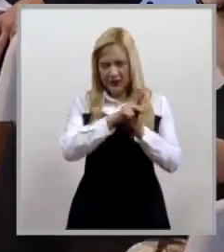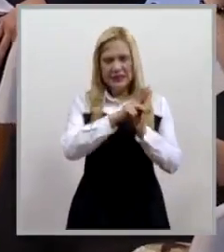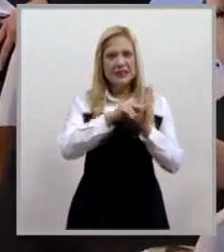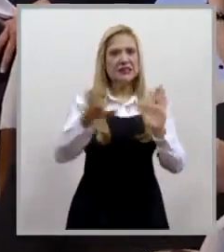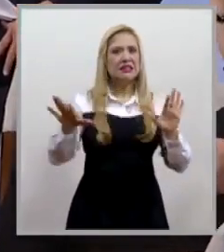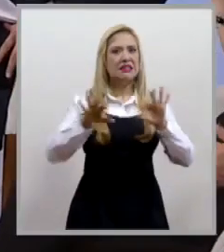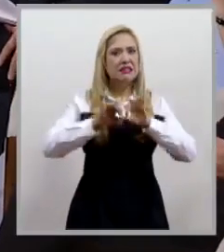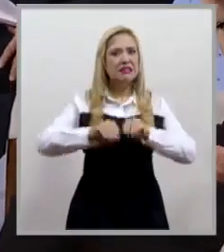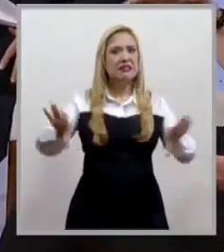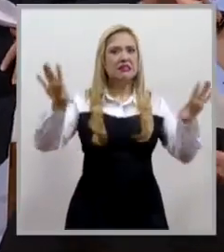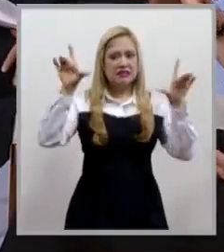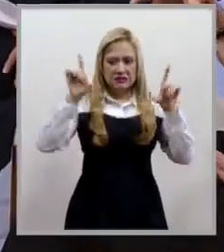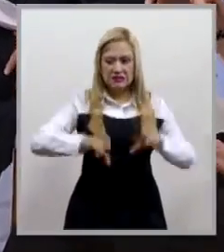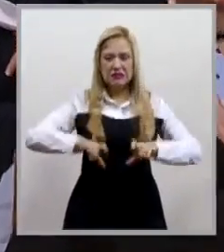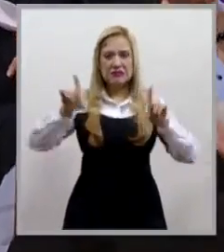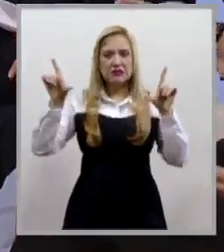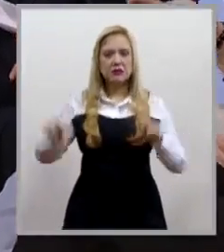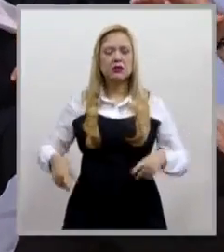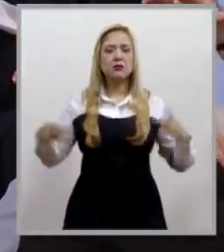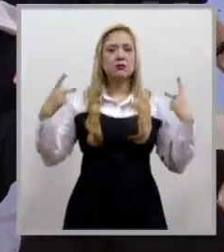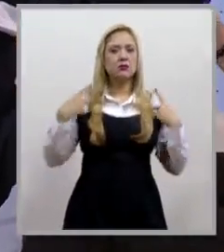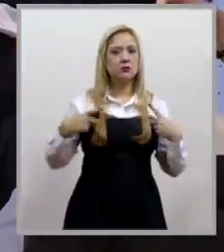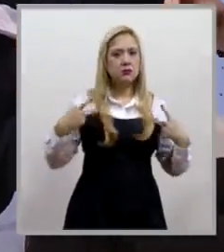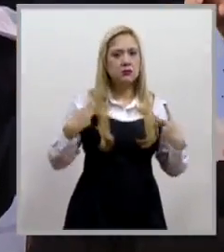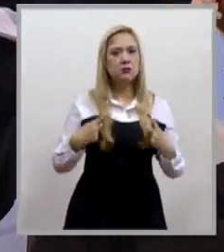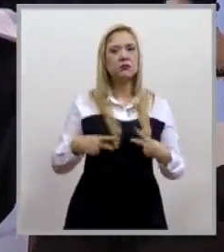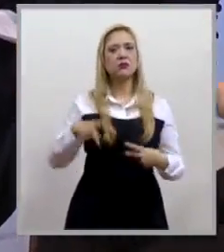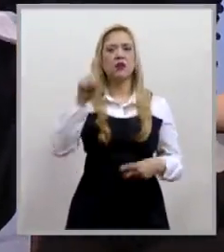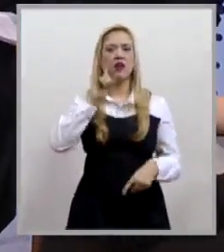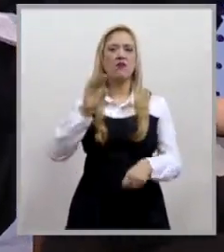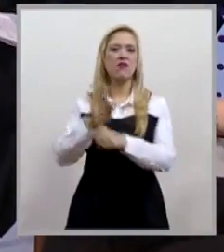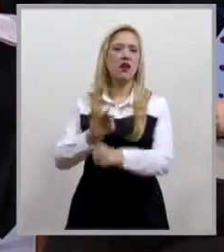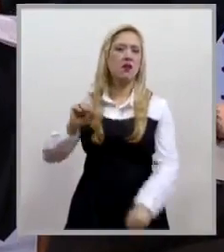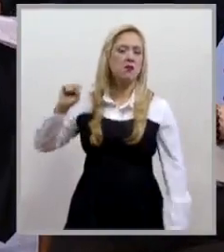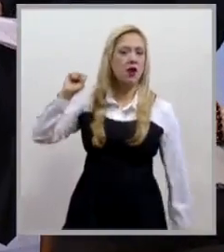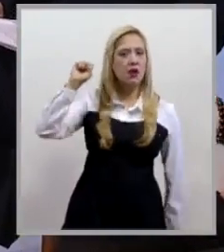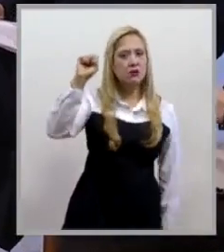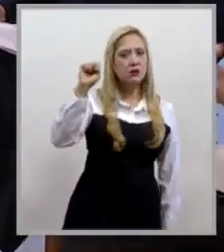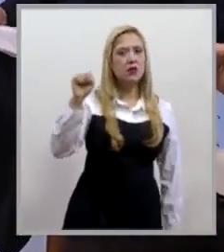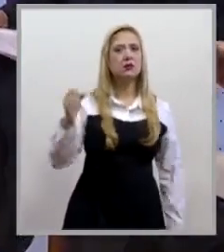que pues personas, compañeras feministas